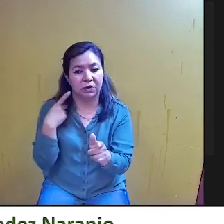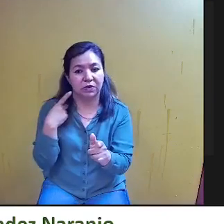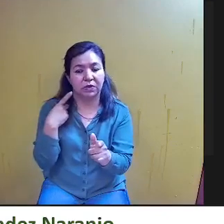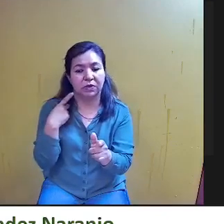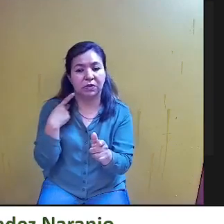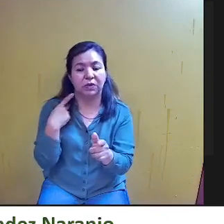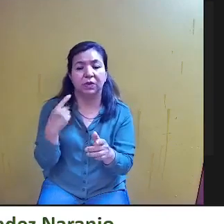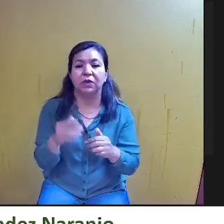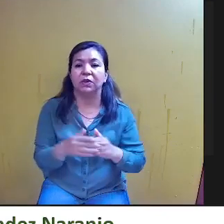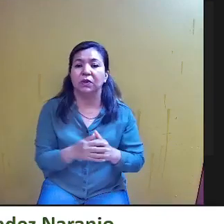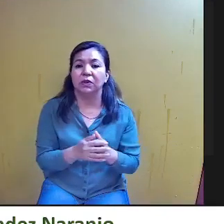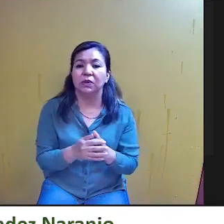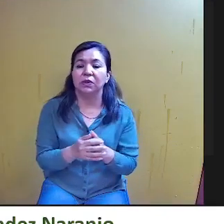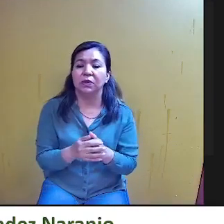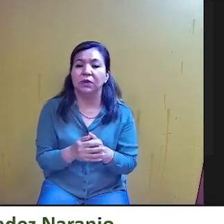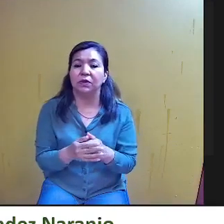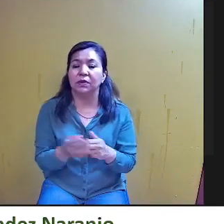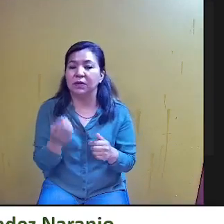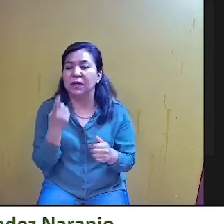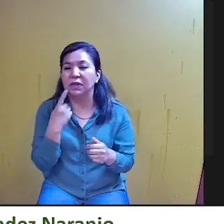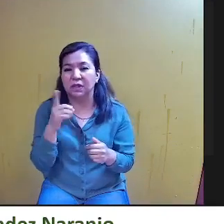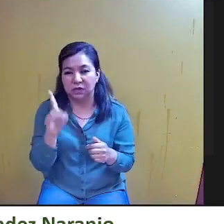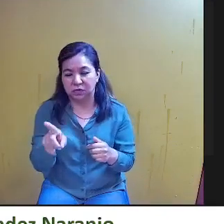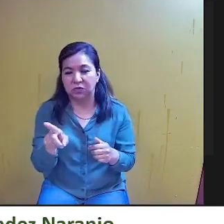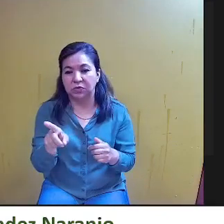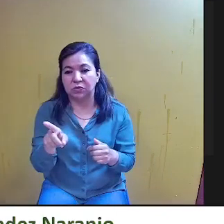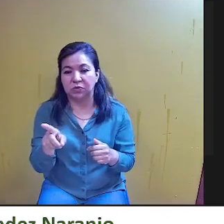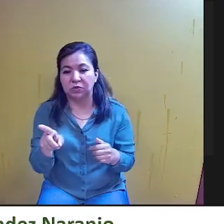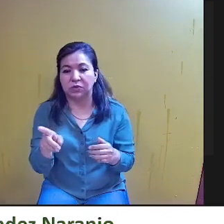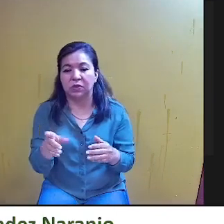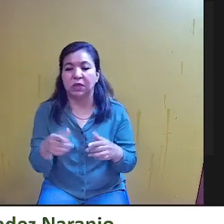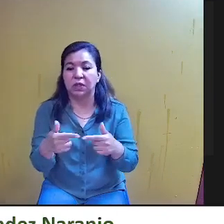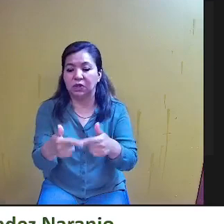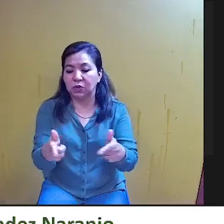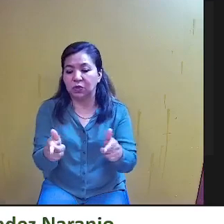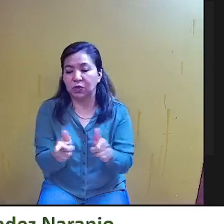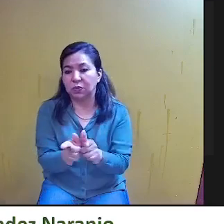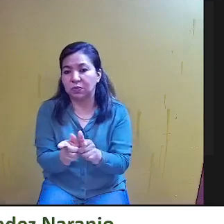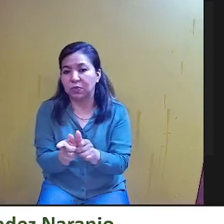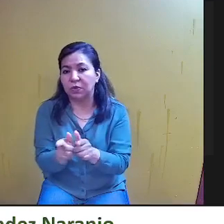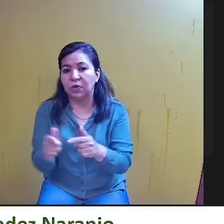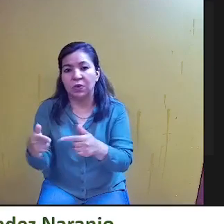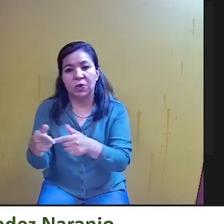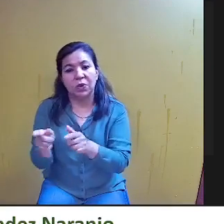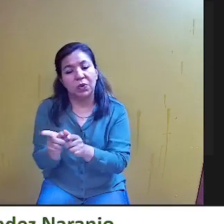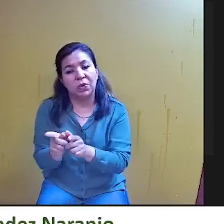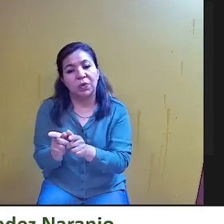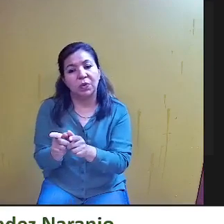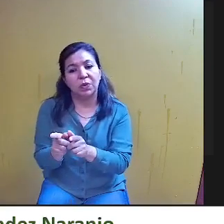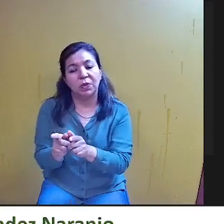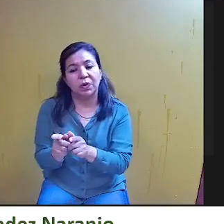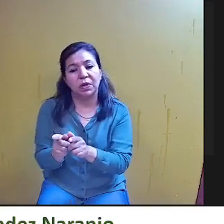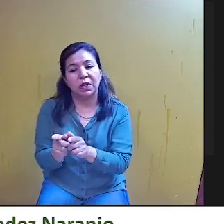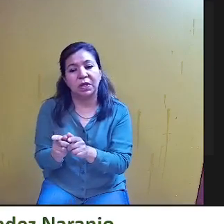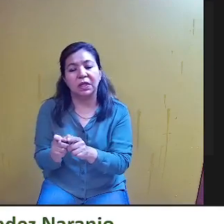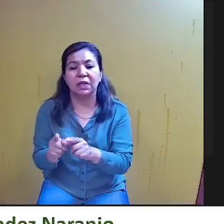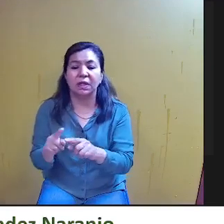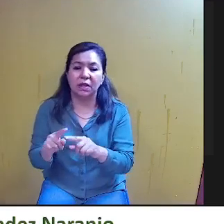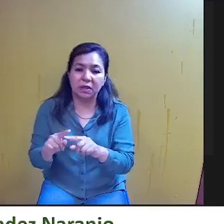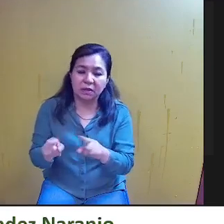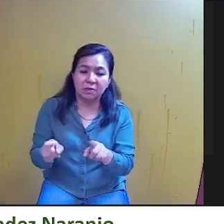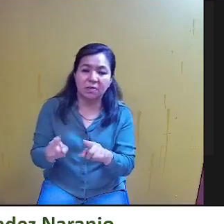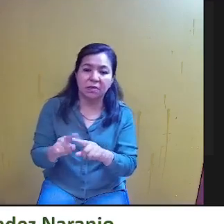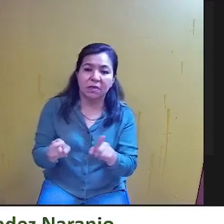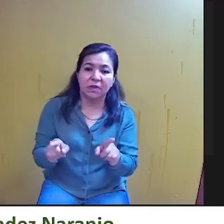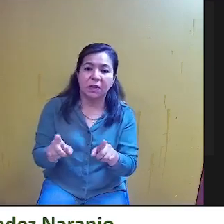afirmación, en el acuerdo impugnado sí se prevé la inclusión de los grupos vulnerables y concretamente sobre las personas de la diversidad sexual y de